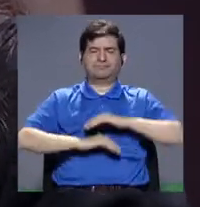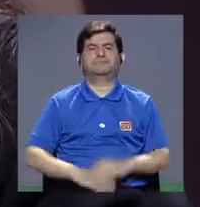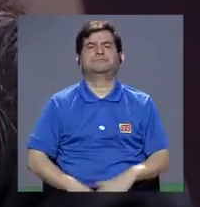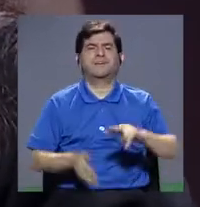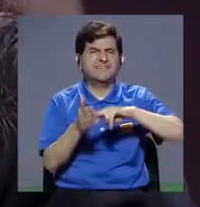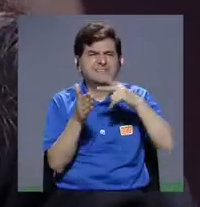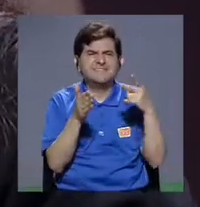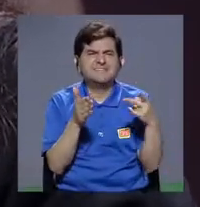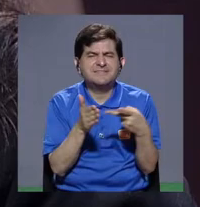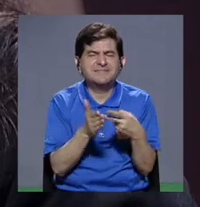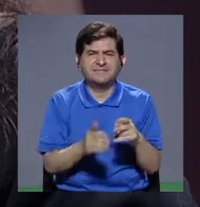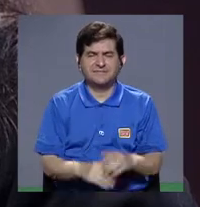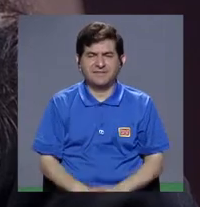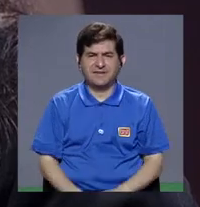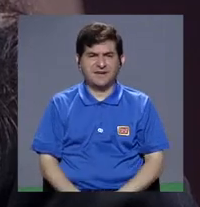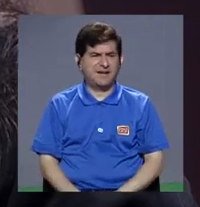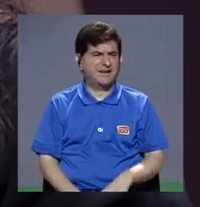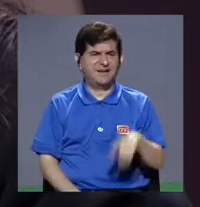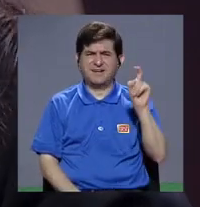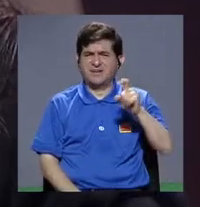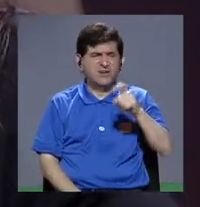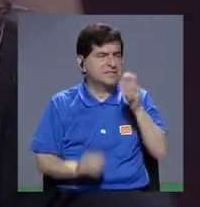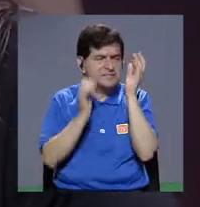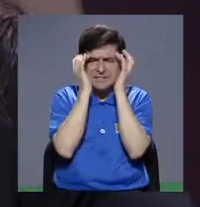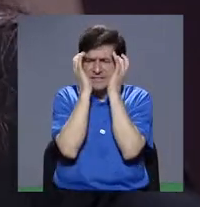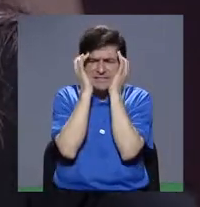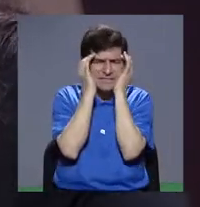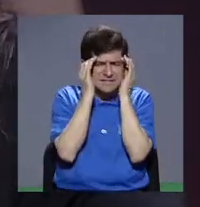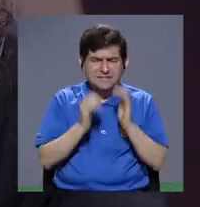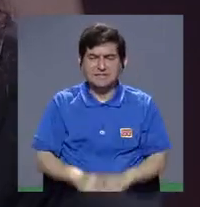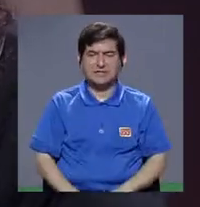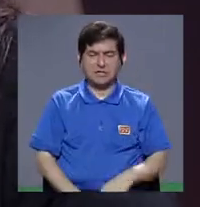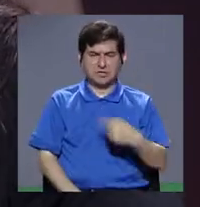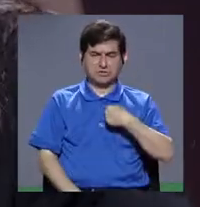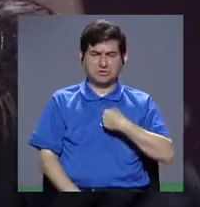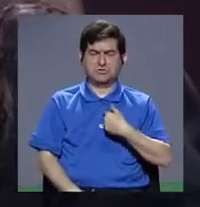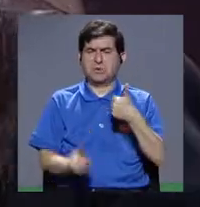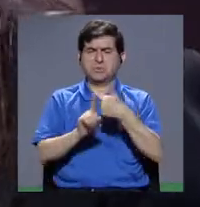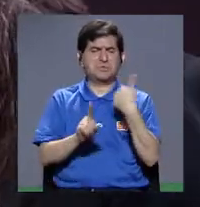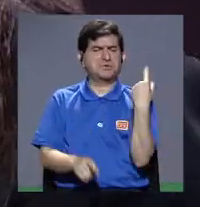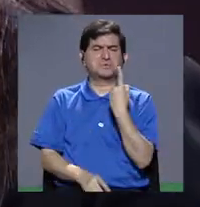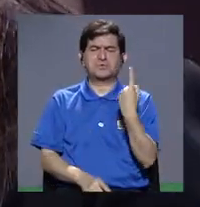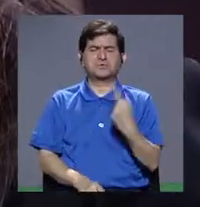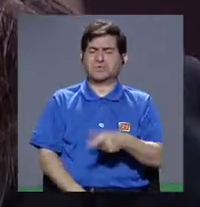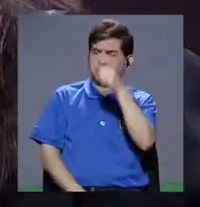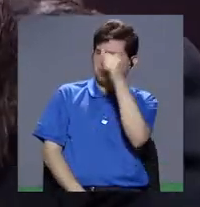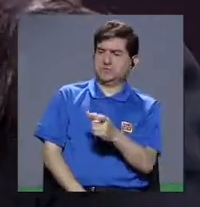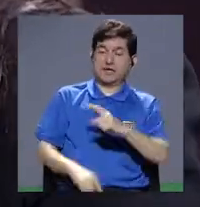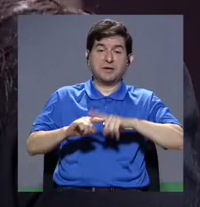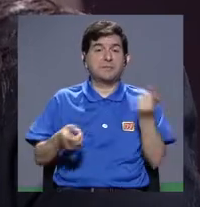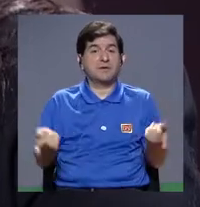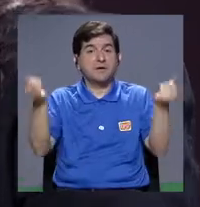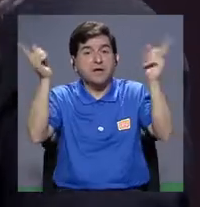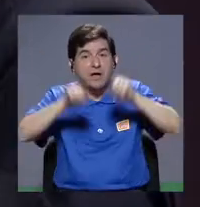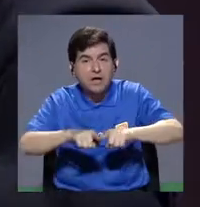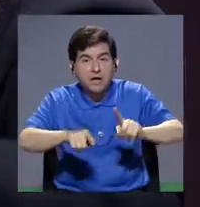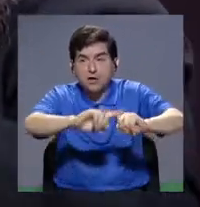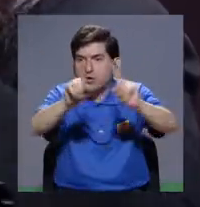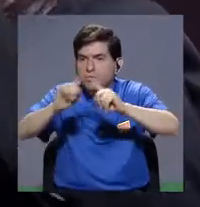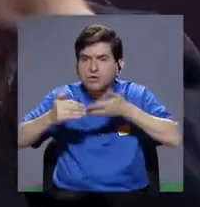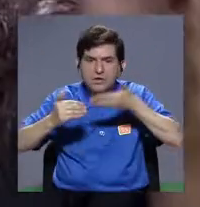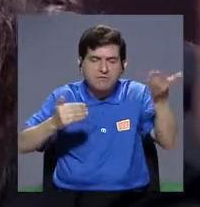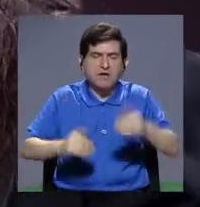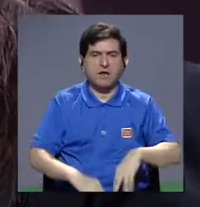es no tener que estresarse siendo otra más que ella misma pero para que eso suceda